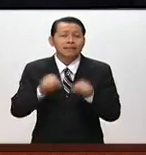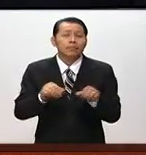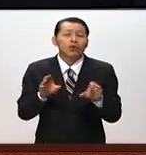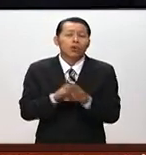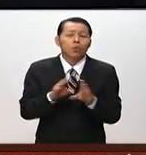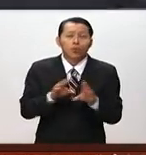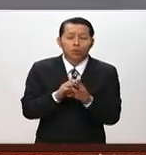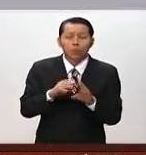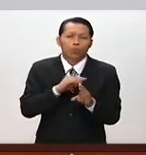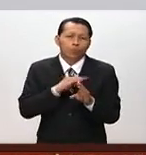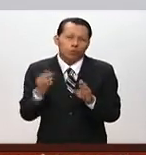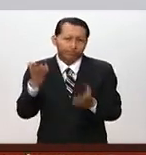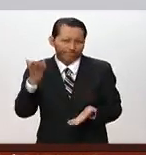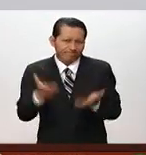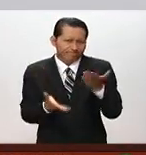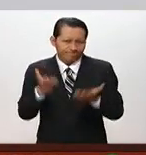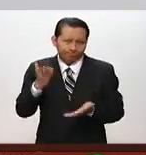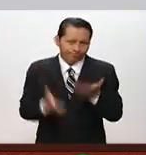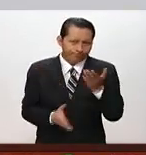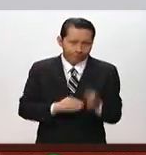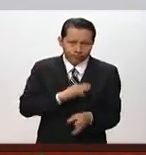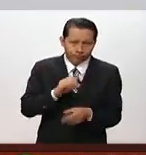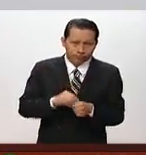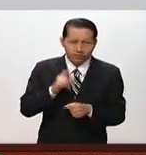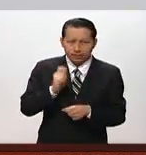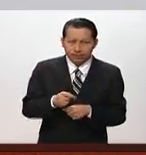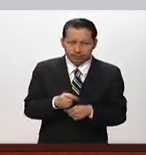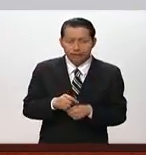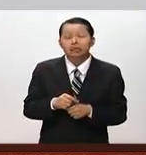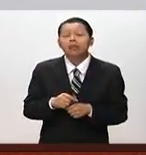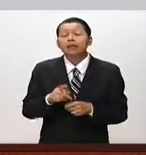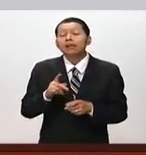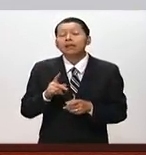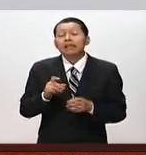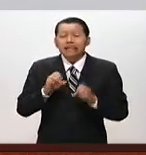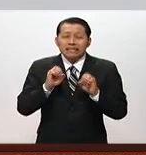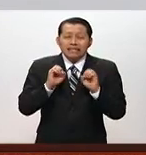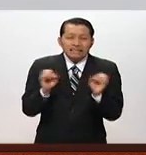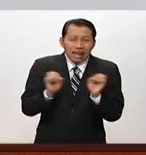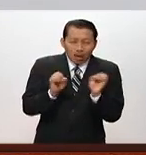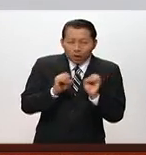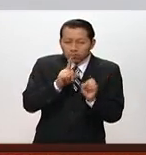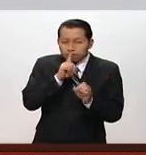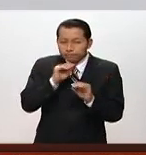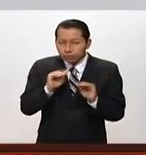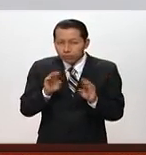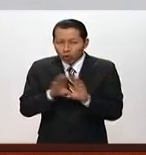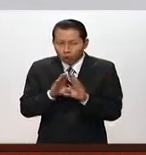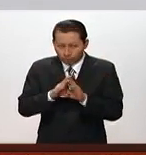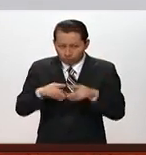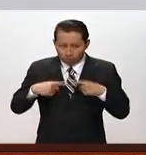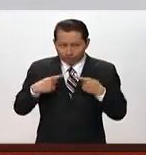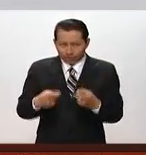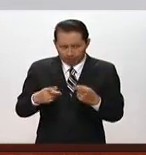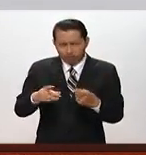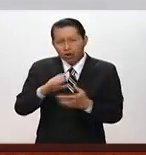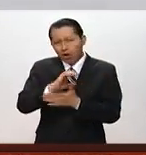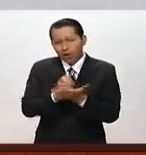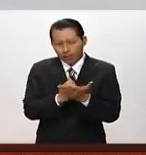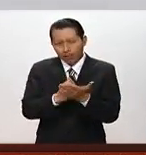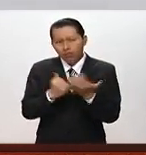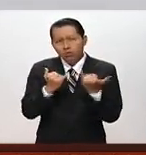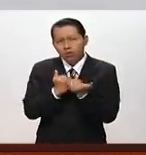y contrapesos que representa cero discrecionalidad en la asignación de estos contratos y